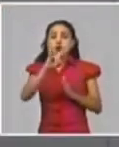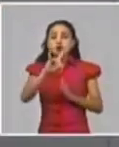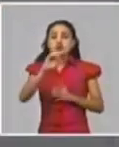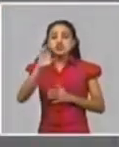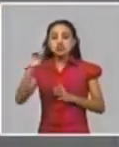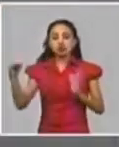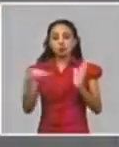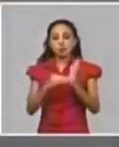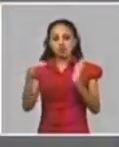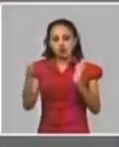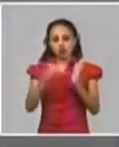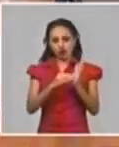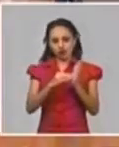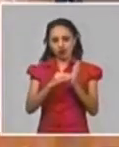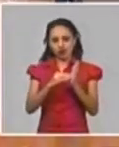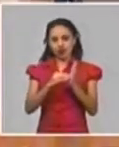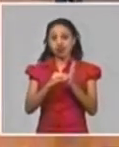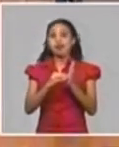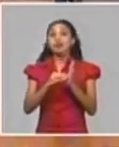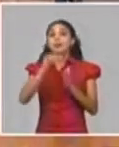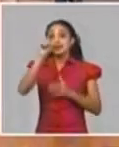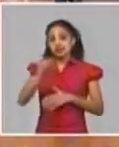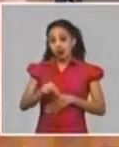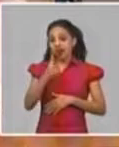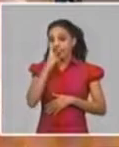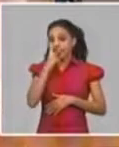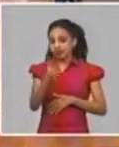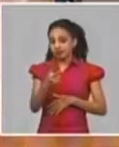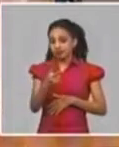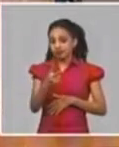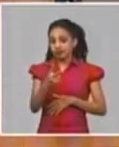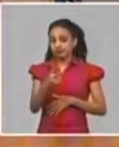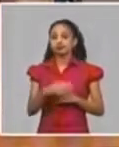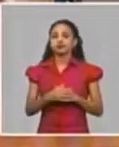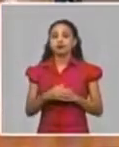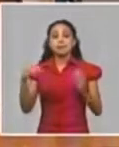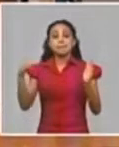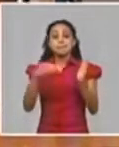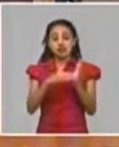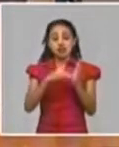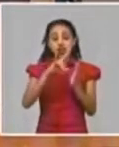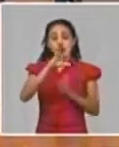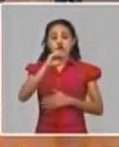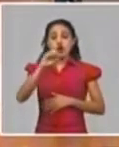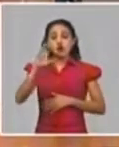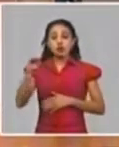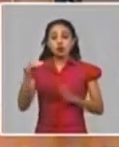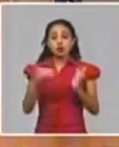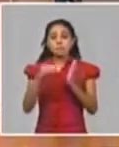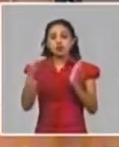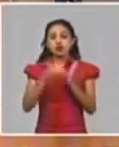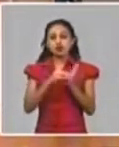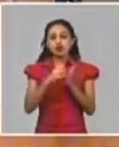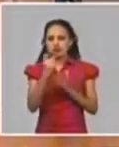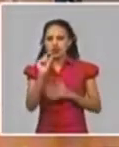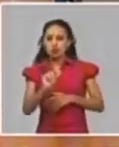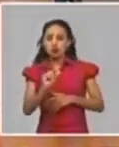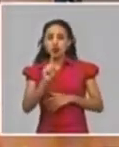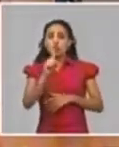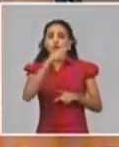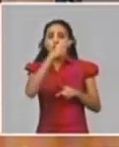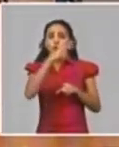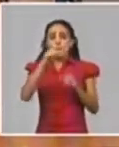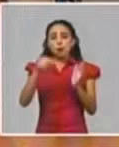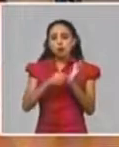1.900 millones de consultas, de atenciones médicas. 1.900 millones. Es decir, casi 1.9 billón,